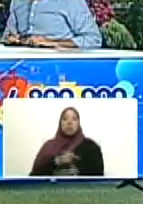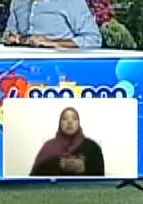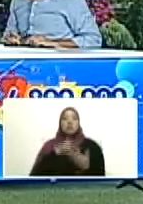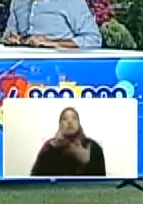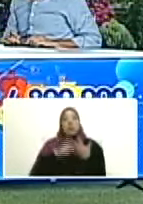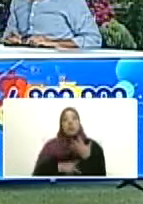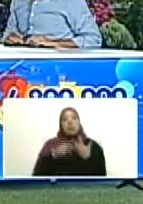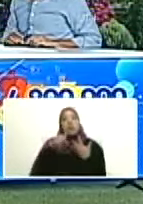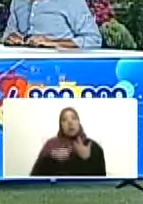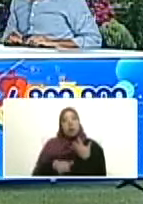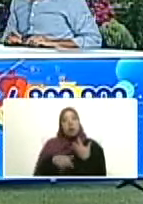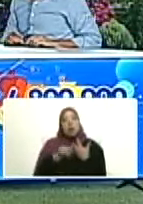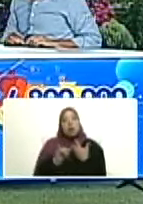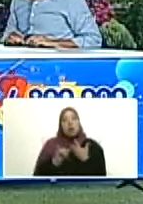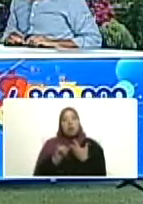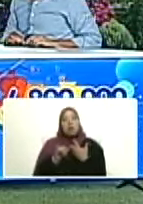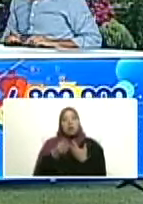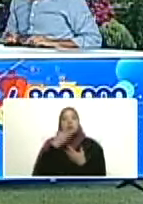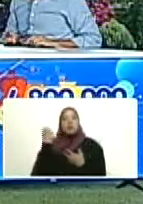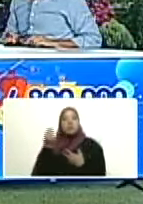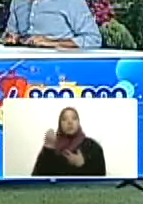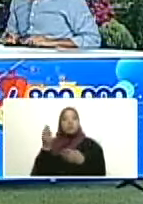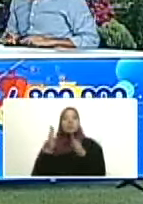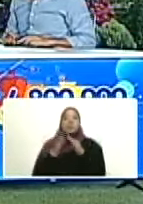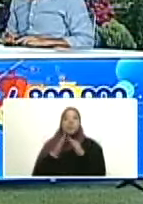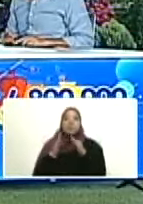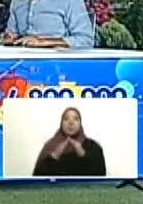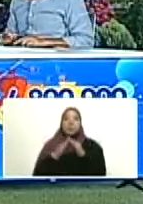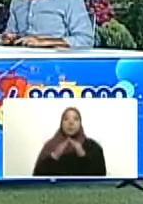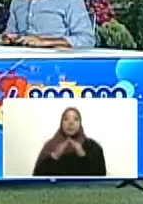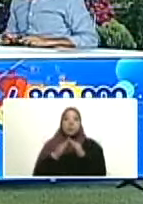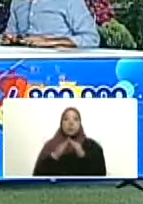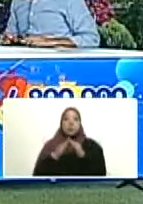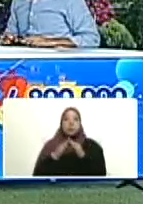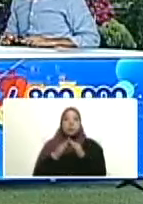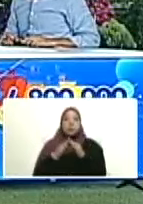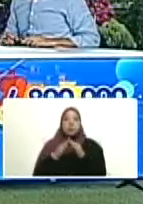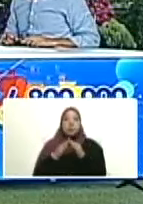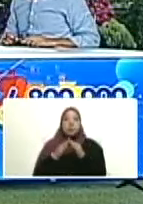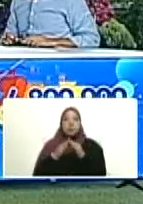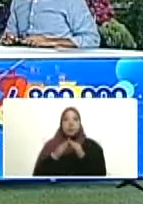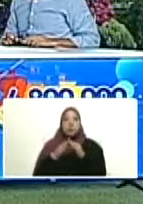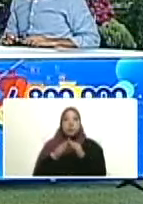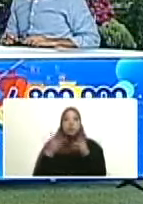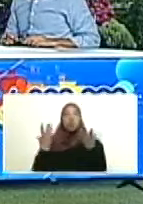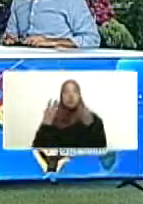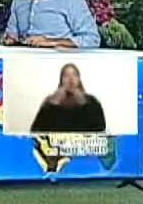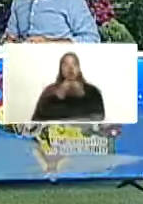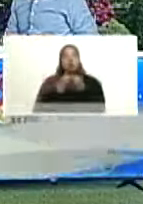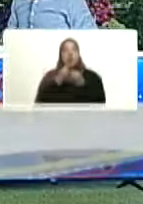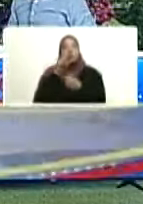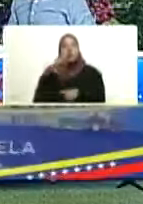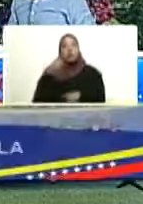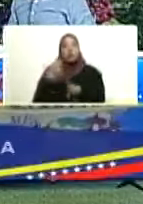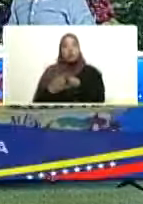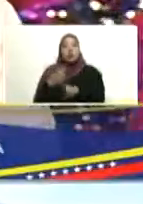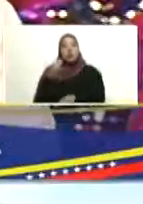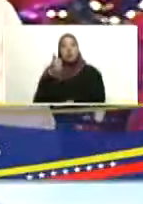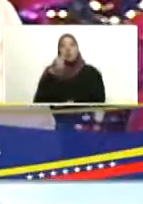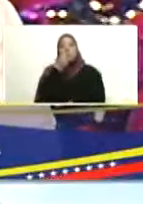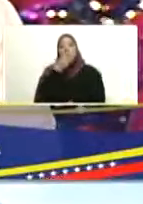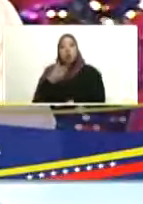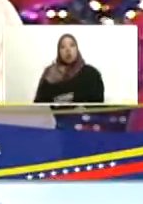aquí para los urbanismos. Mandé a hacer con el 1x10 del buen